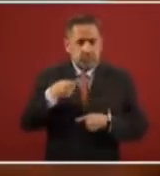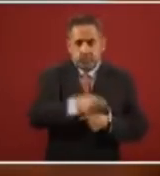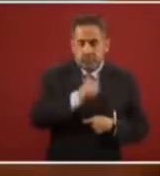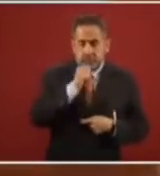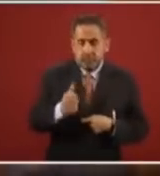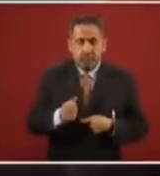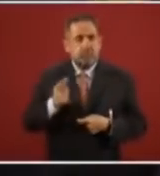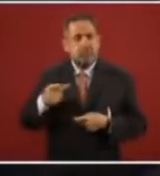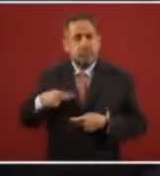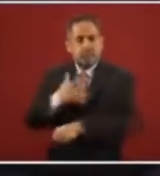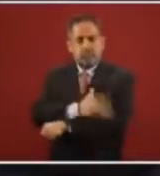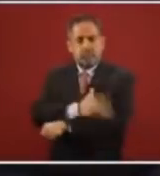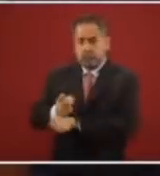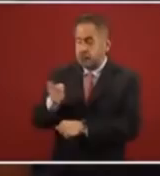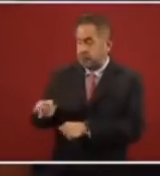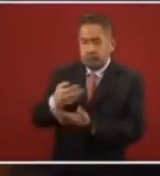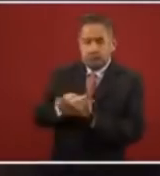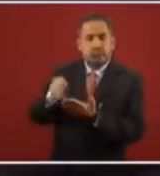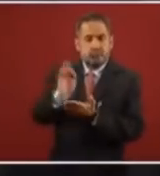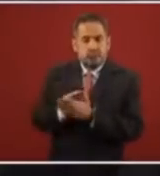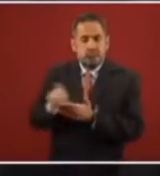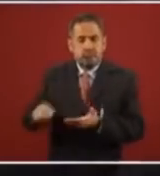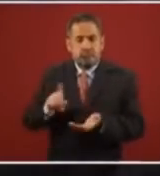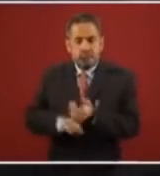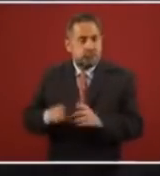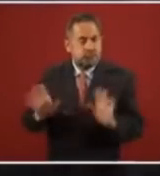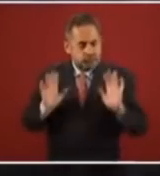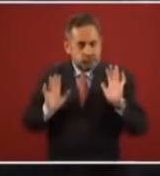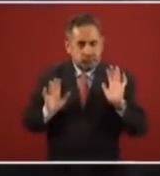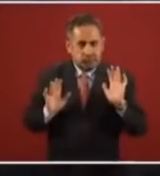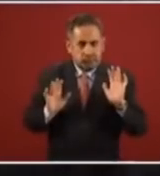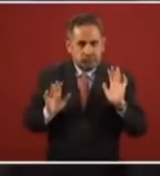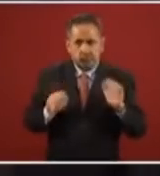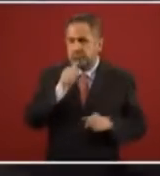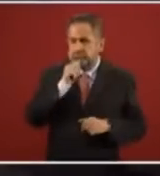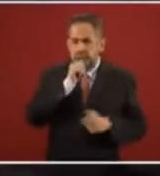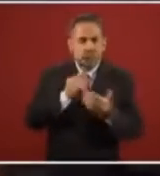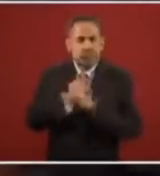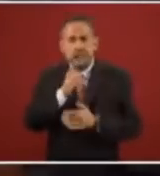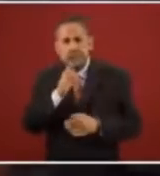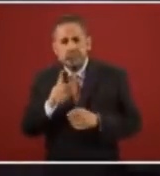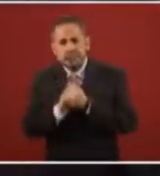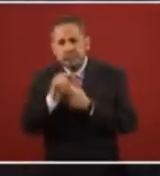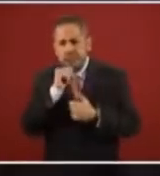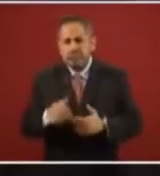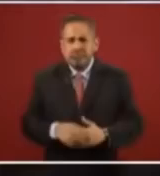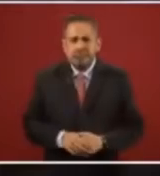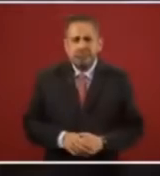honesta, cabal, valiente, que hasta la fecha no le han resuelto su problema.